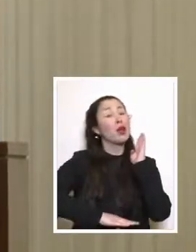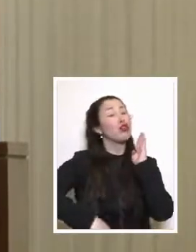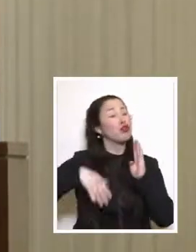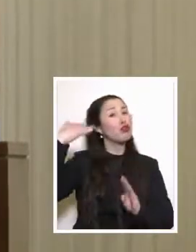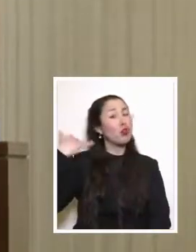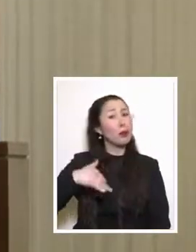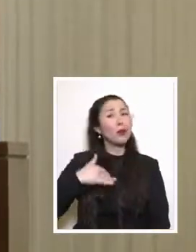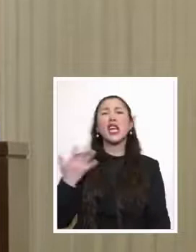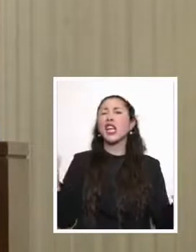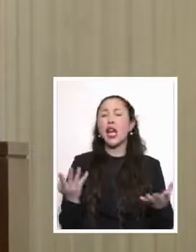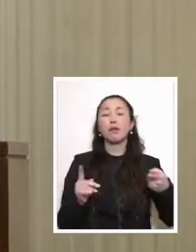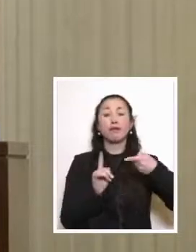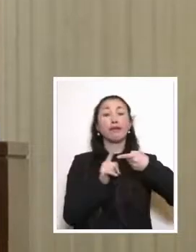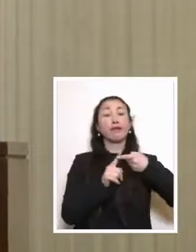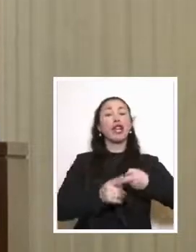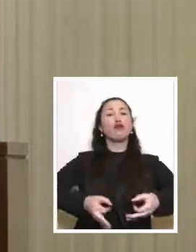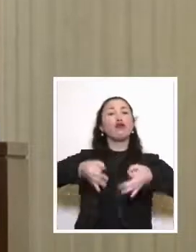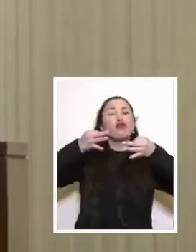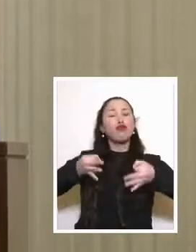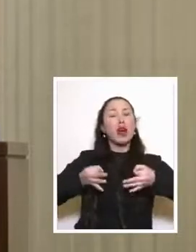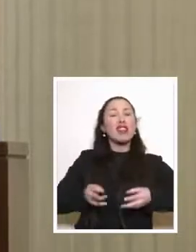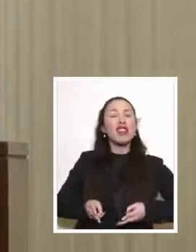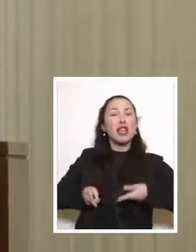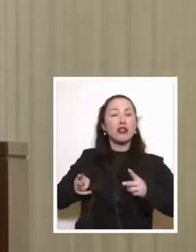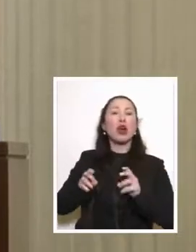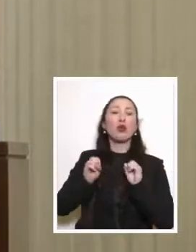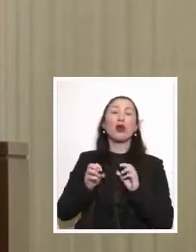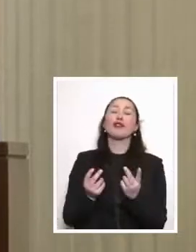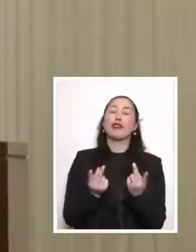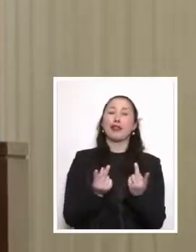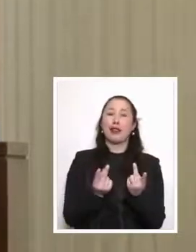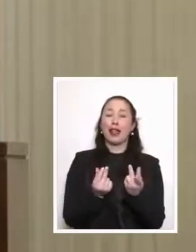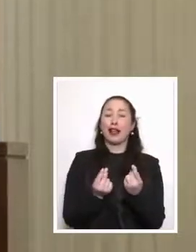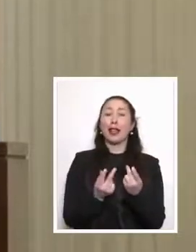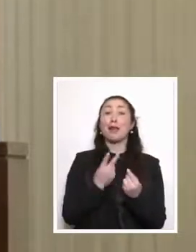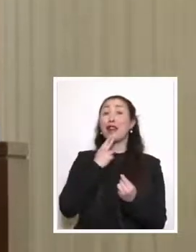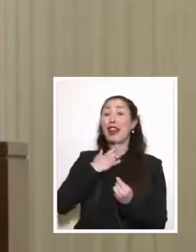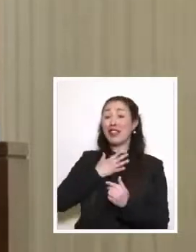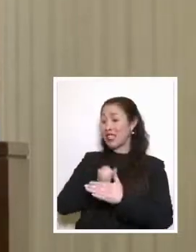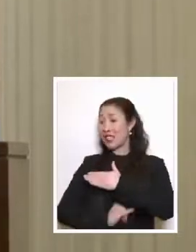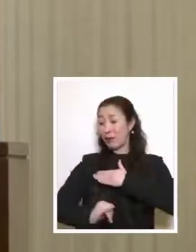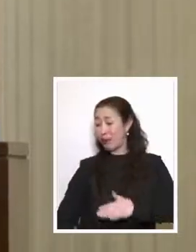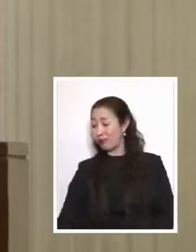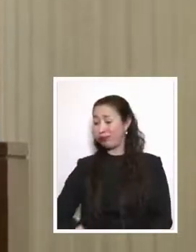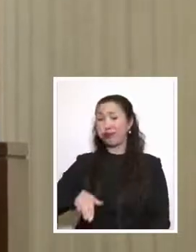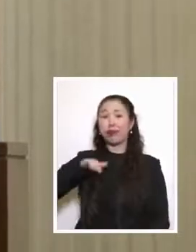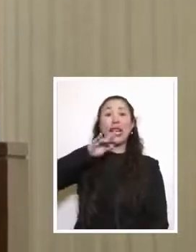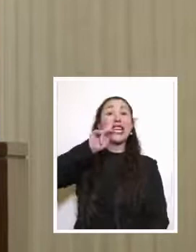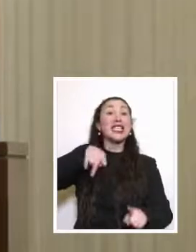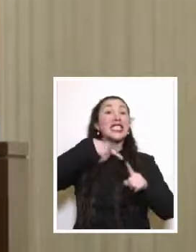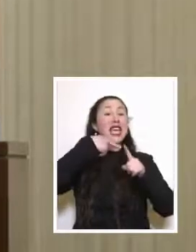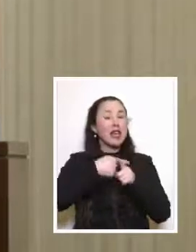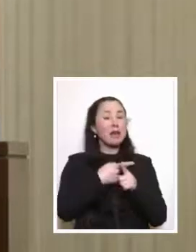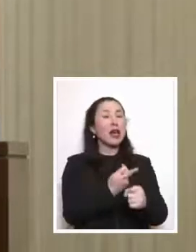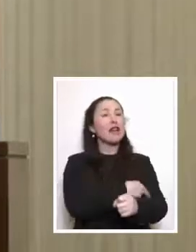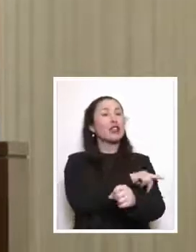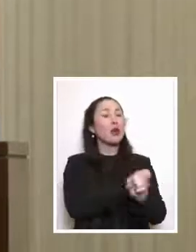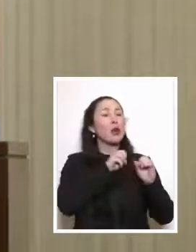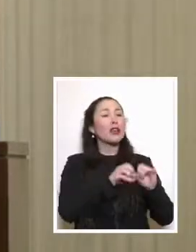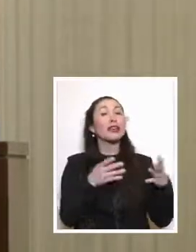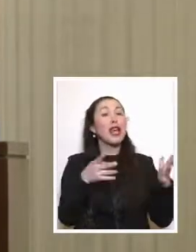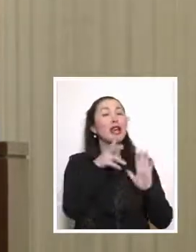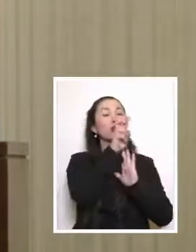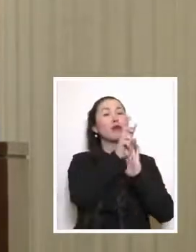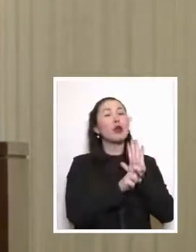Uno, garantizar el derecho a una educación de calidad a lo largo de toda la vida y reforzar la educación como proyecto público